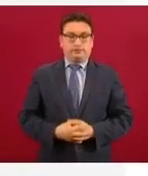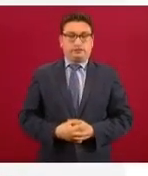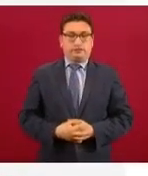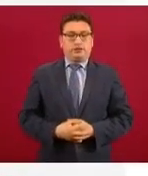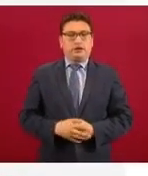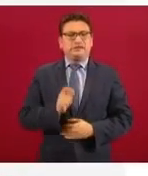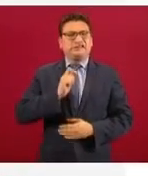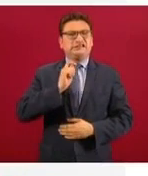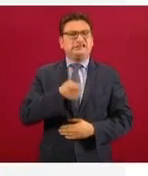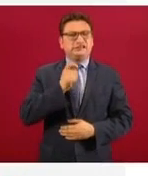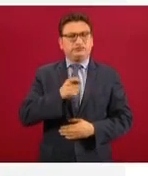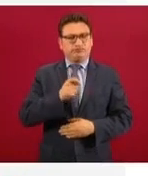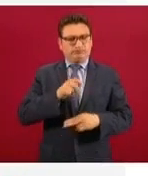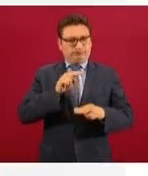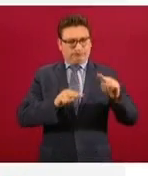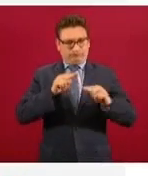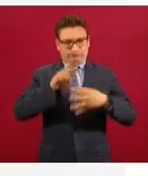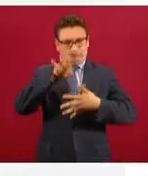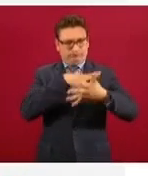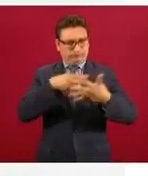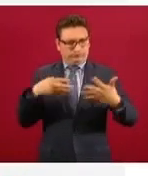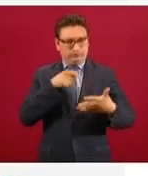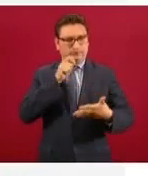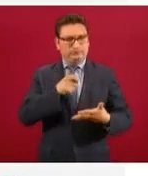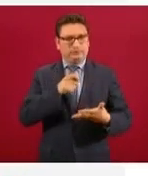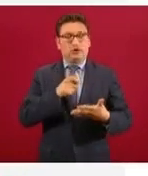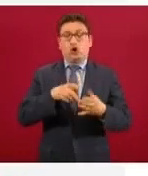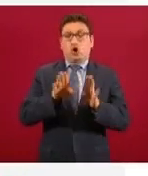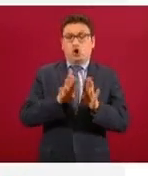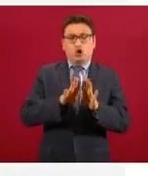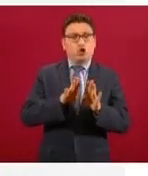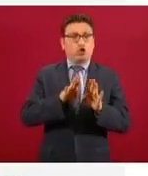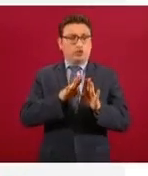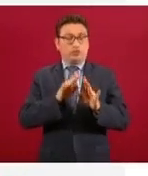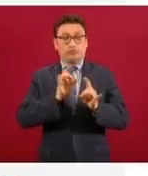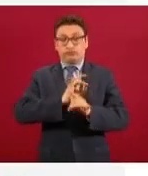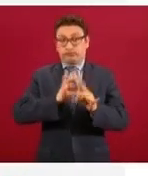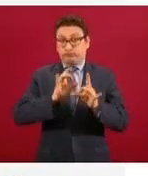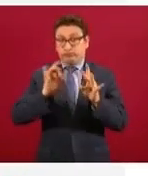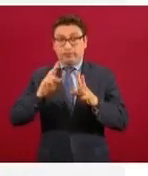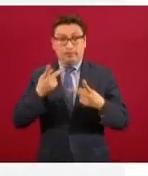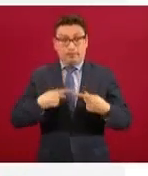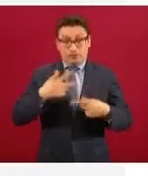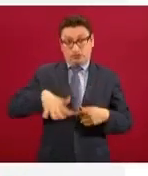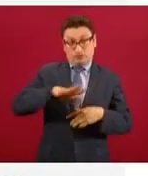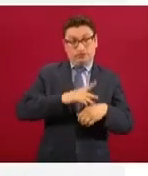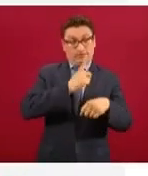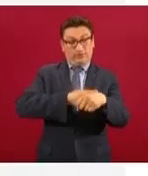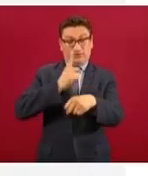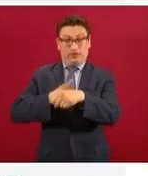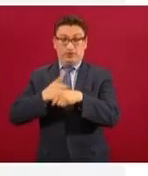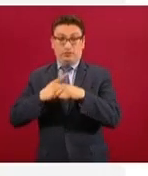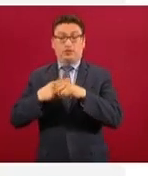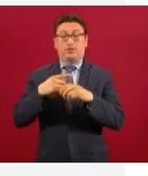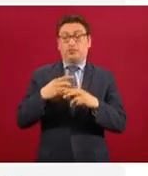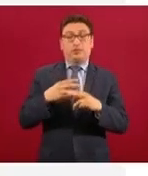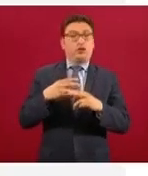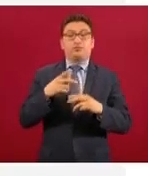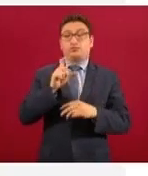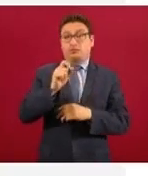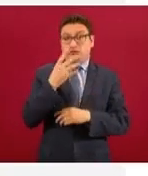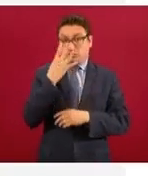Destacamos aquí lo que hemos estado anunciando, cómo se distribuyen los casos, las personas enfermas de las últimas 24